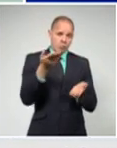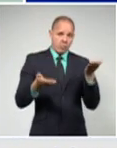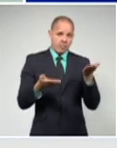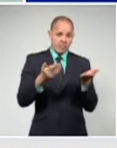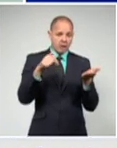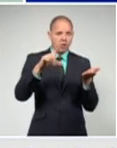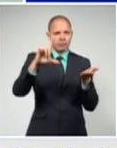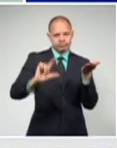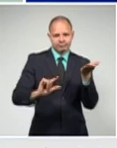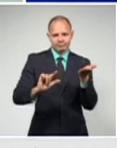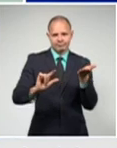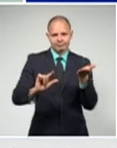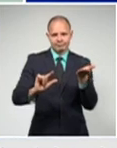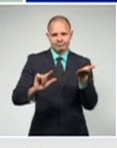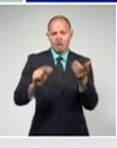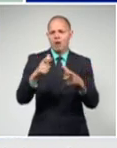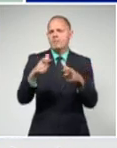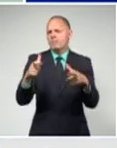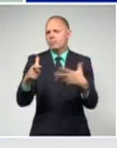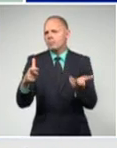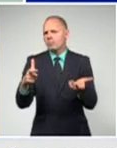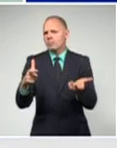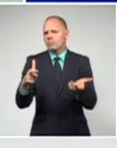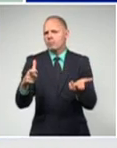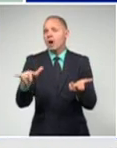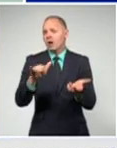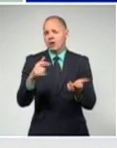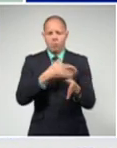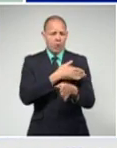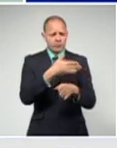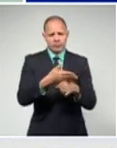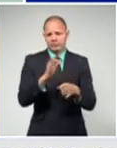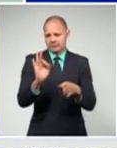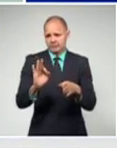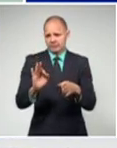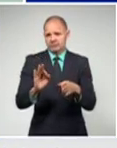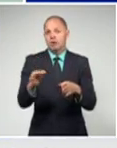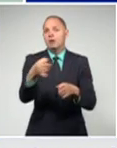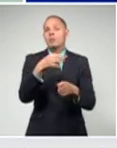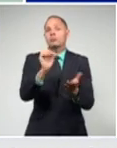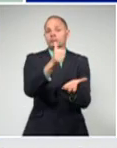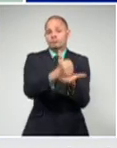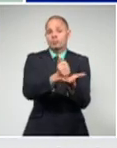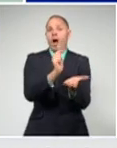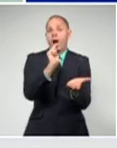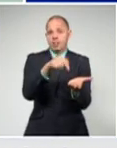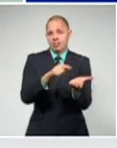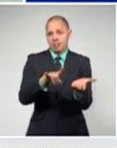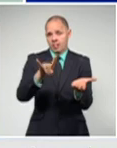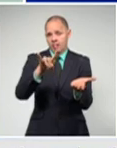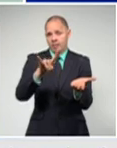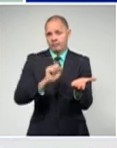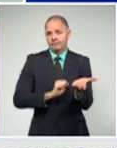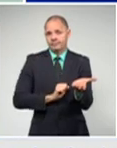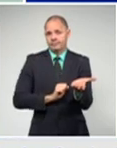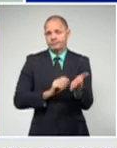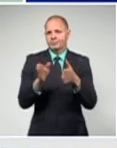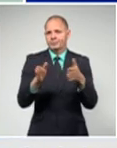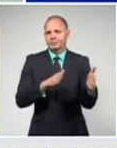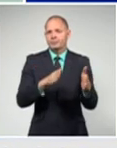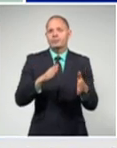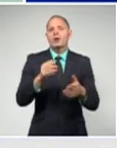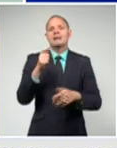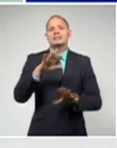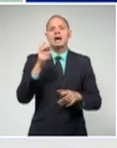y el mayor número, como también ha venido ocurriendo, en el municipio cabecera, 9, Sagua de Tánamo